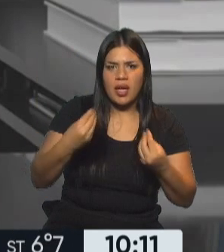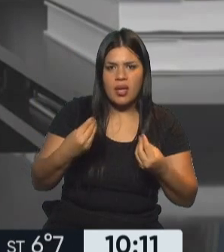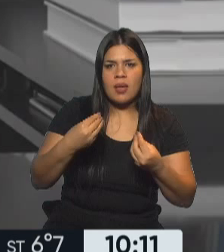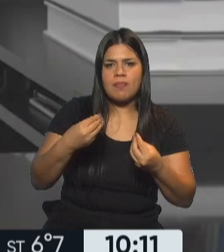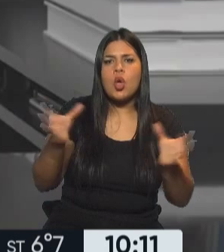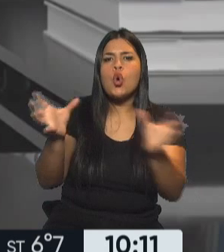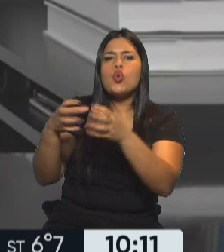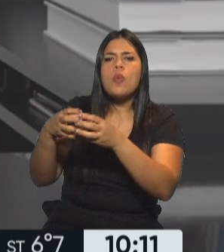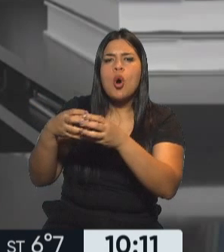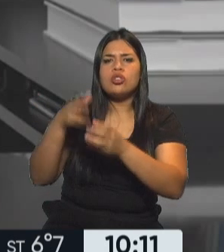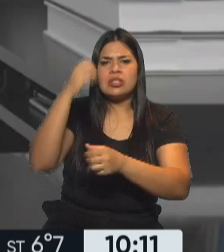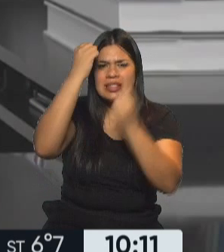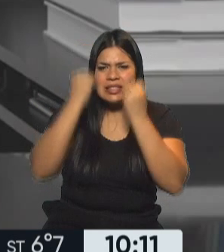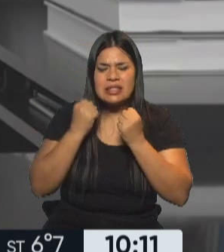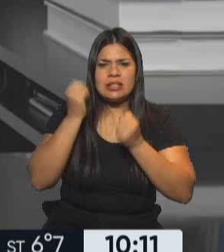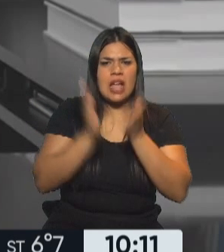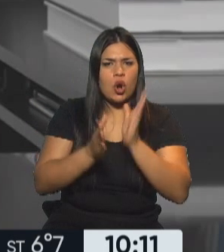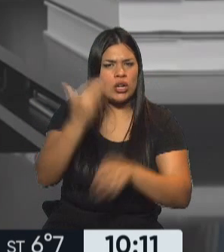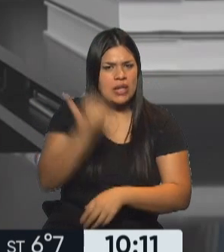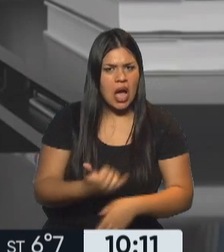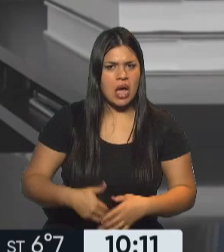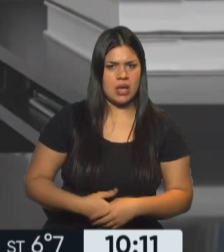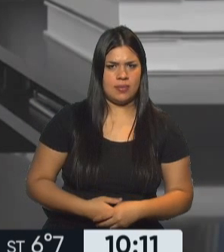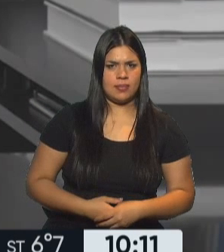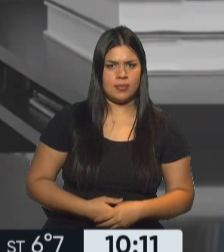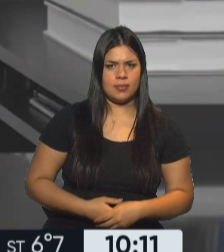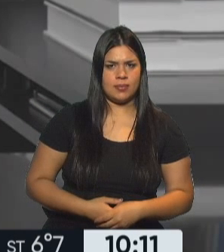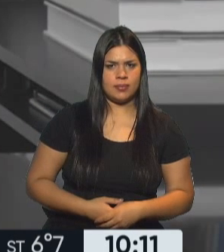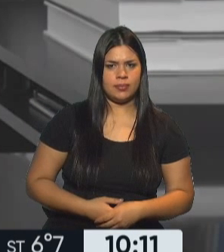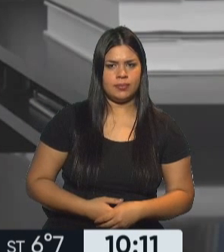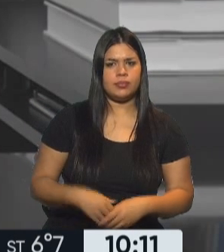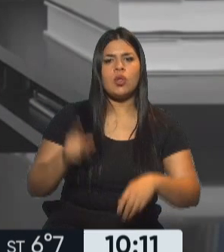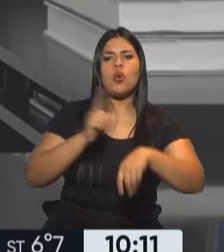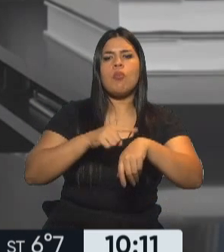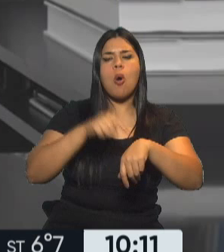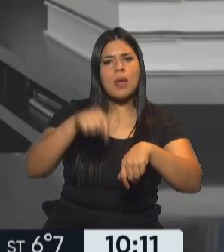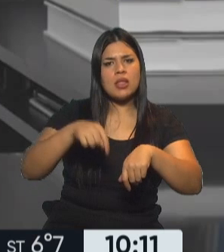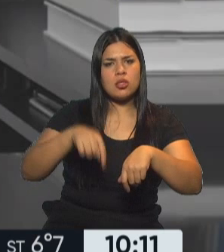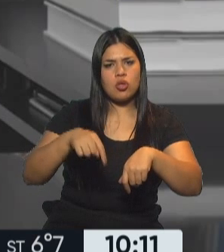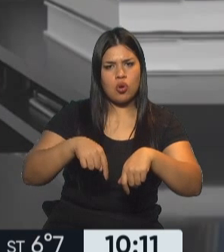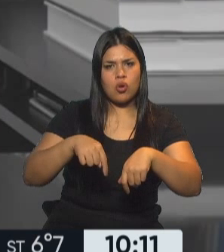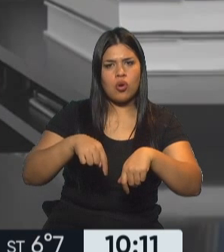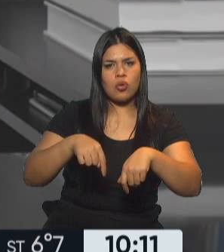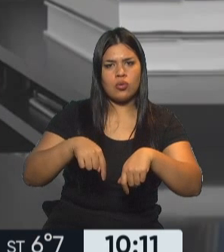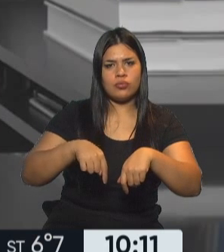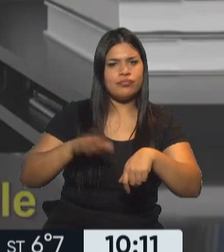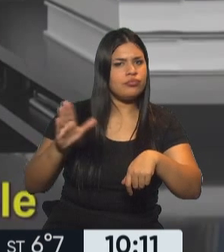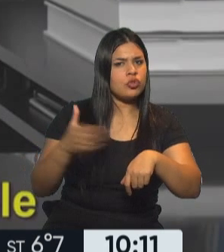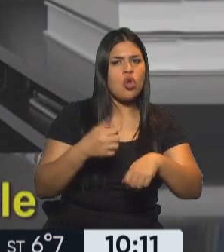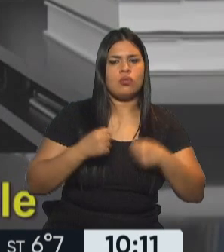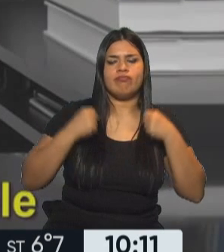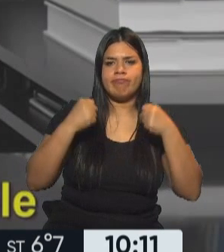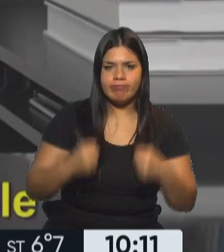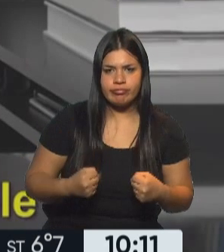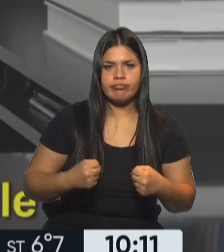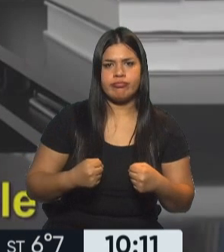sin vueltas y sin ambigüedades. Es momento de consolidar y fortalecer el trabajo junto